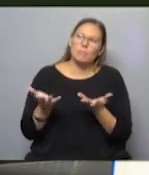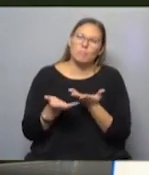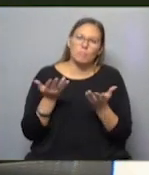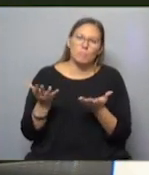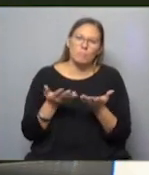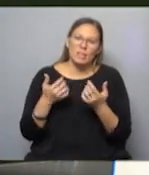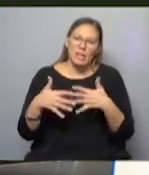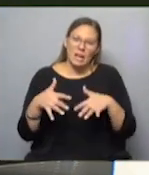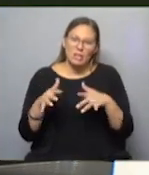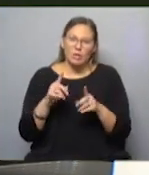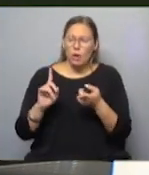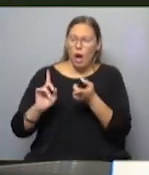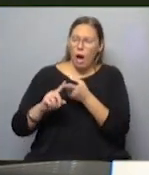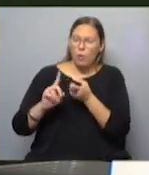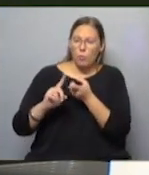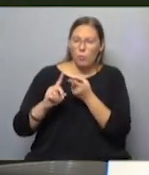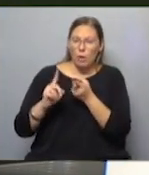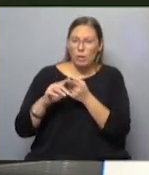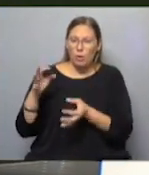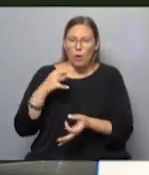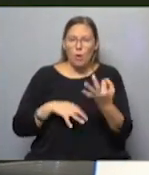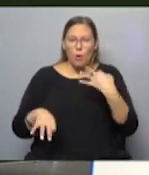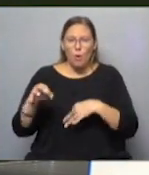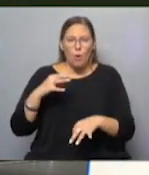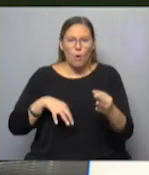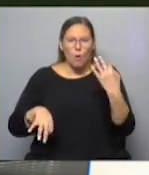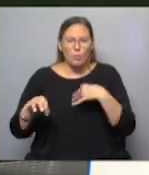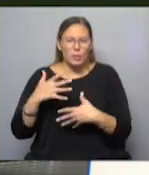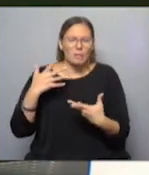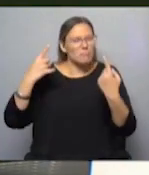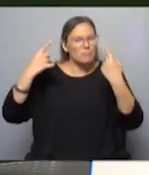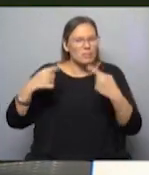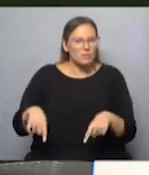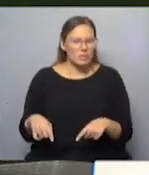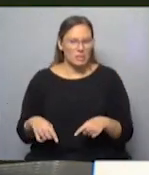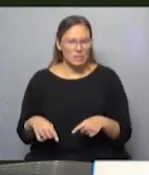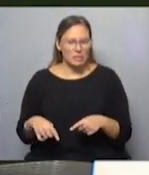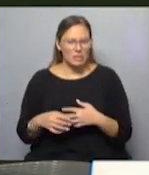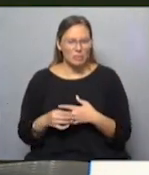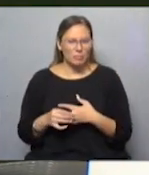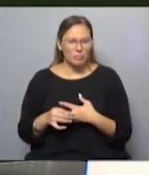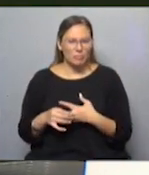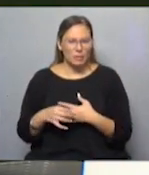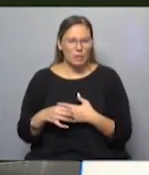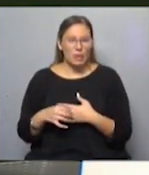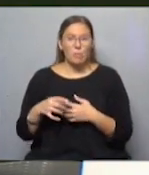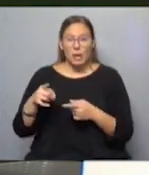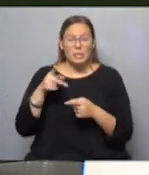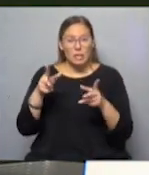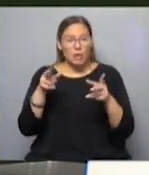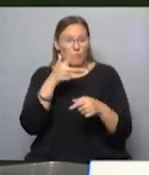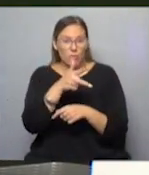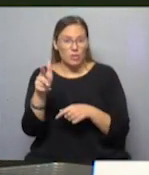es ponernos de acuerdo es una obra muy delirante muy muy delirante para mí ese trailer